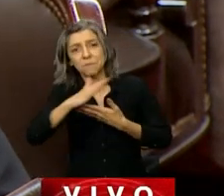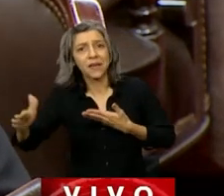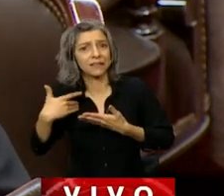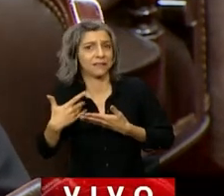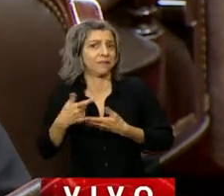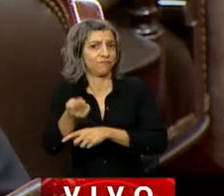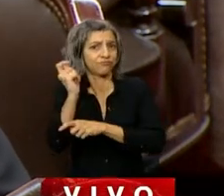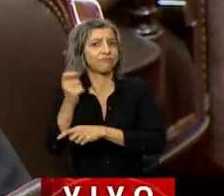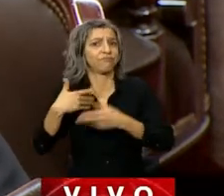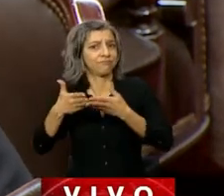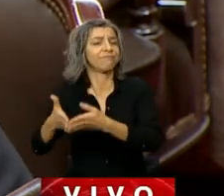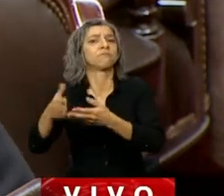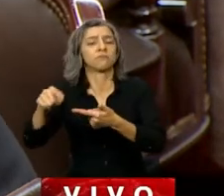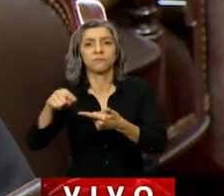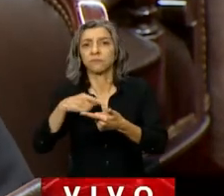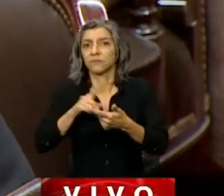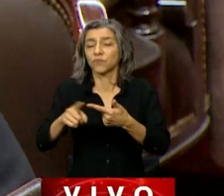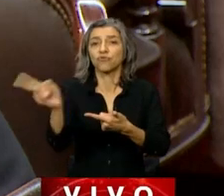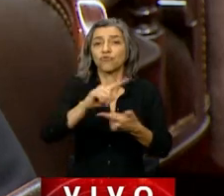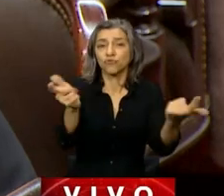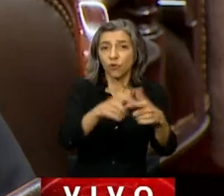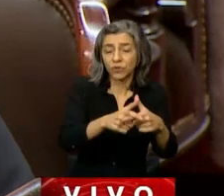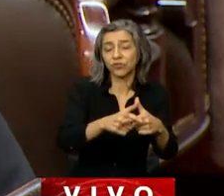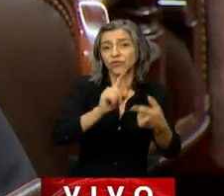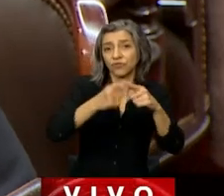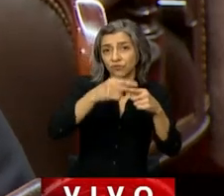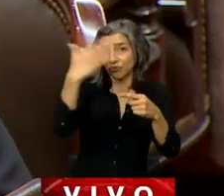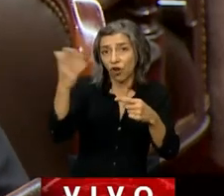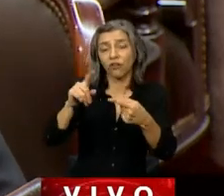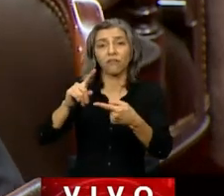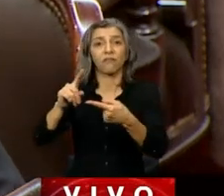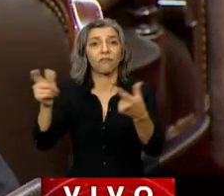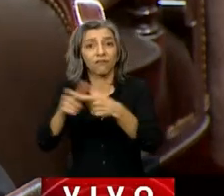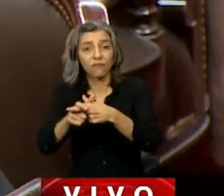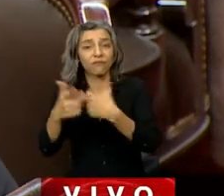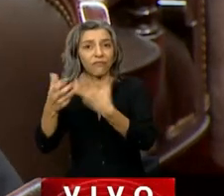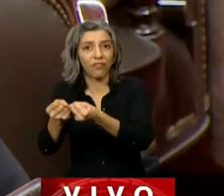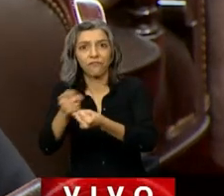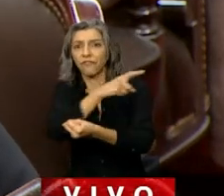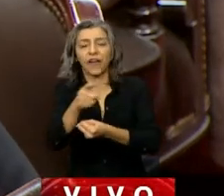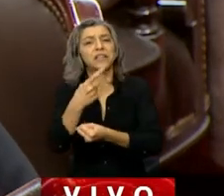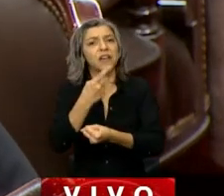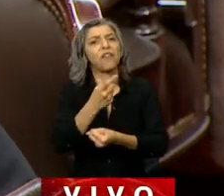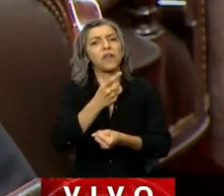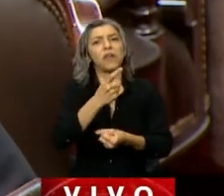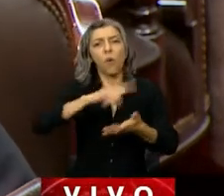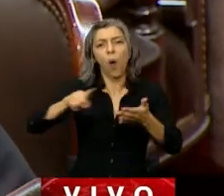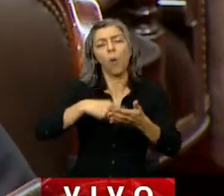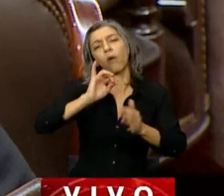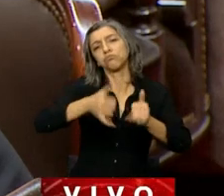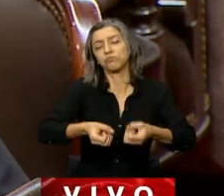y Portuarios, la Comisión de Relaciones Exteriores y la Comisión de Defensa. Y dispuso el giro a una